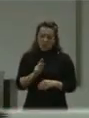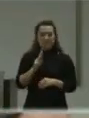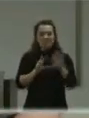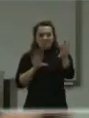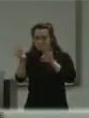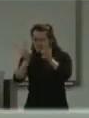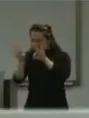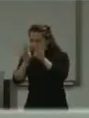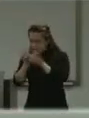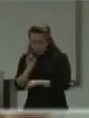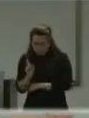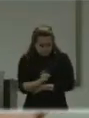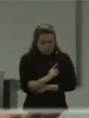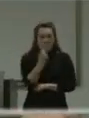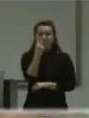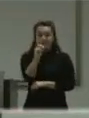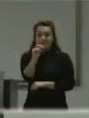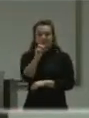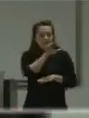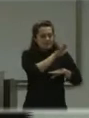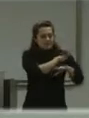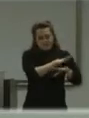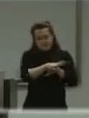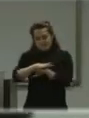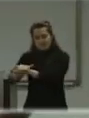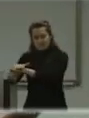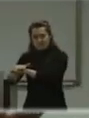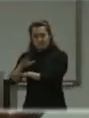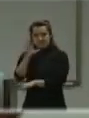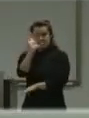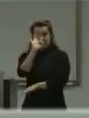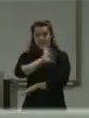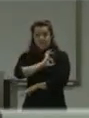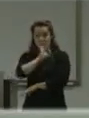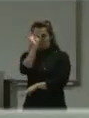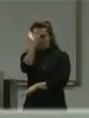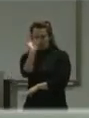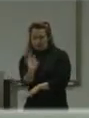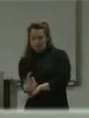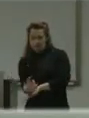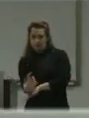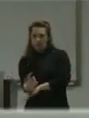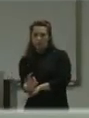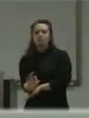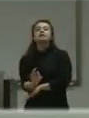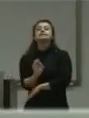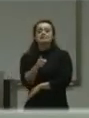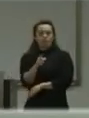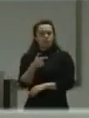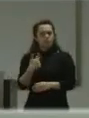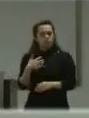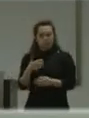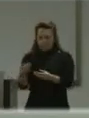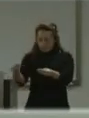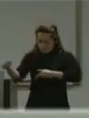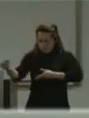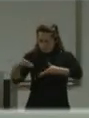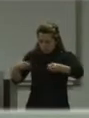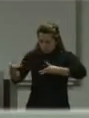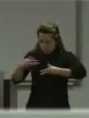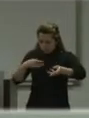de 20 personas que se reunieron en las tardes en la dinámica de los sábados y también hicieron unos unos aportes muy interesantes en este trabajo